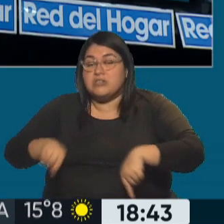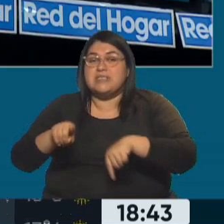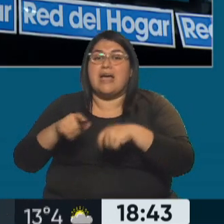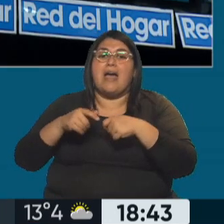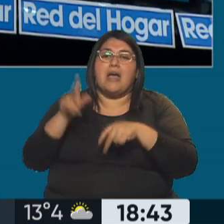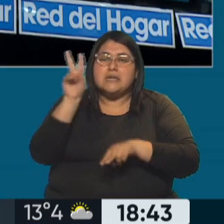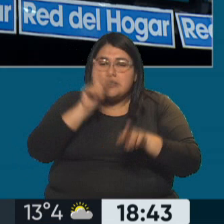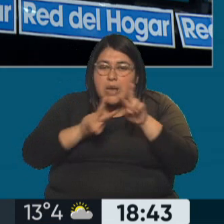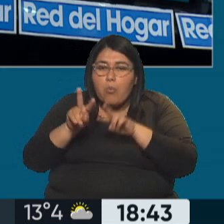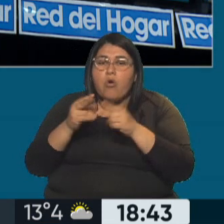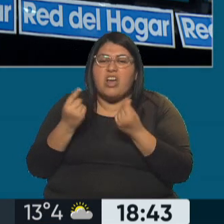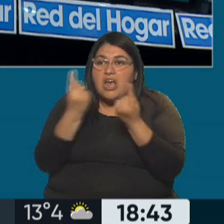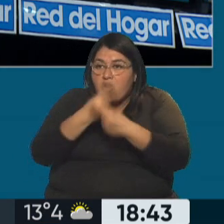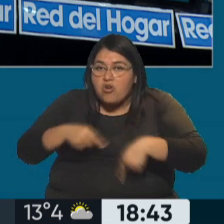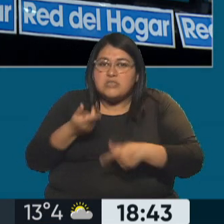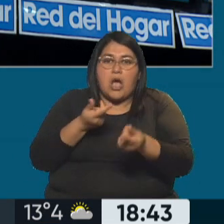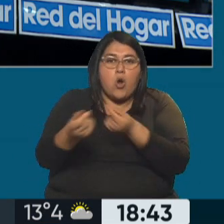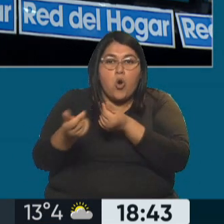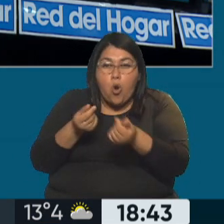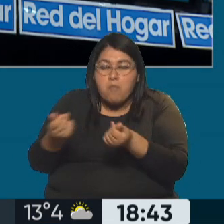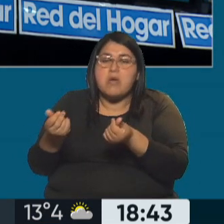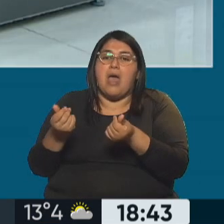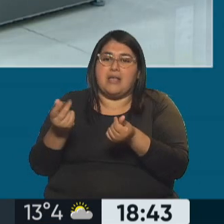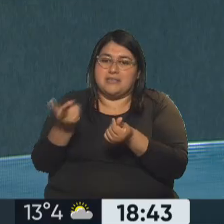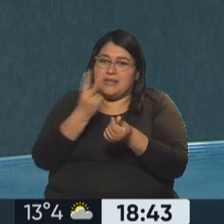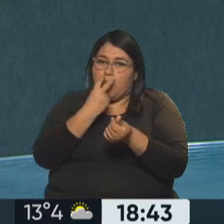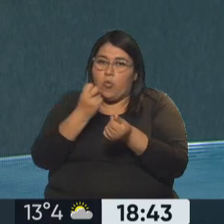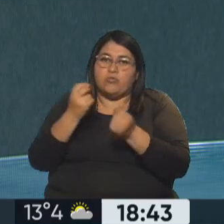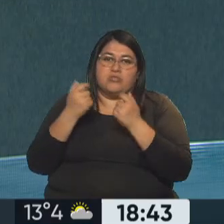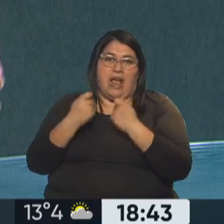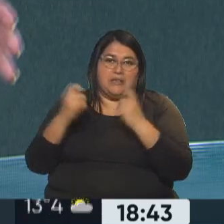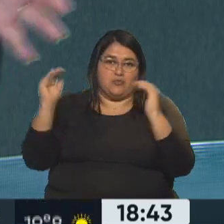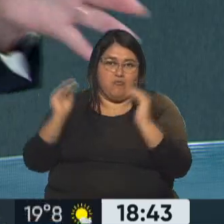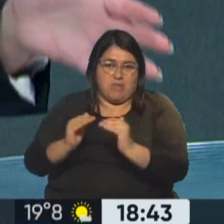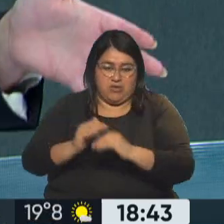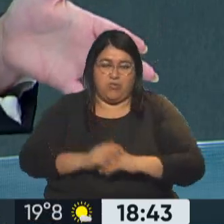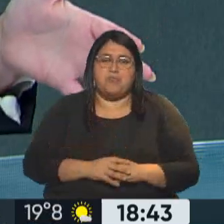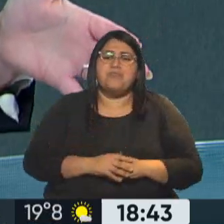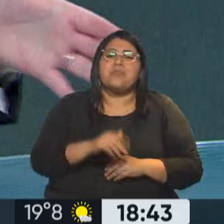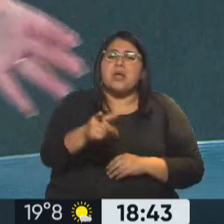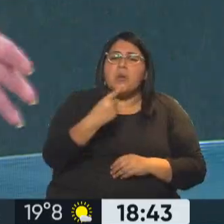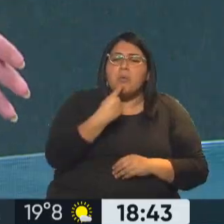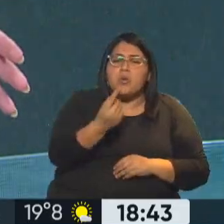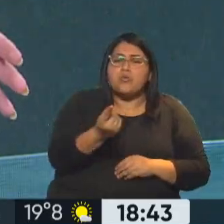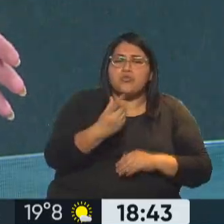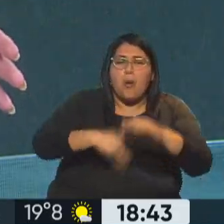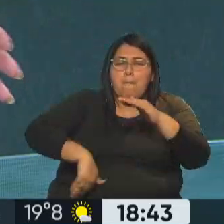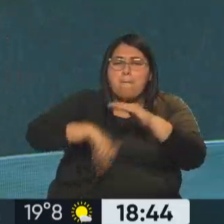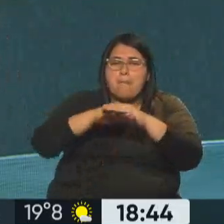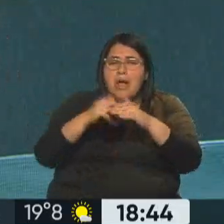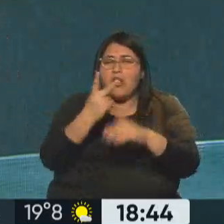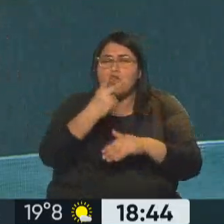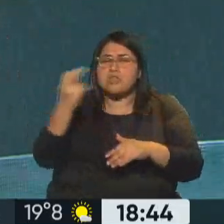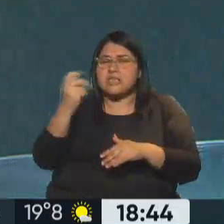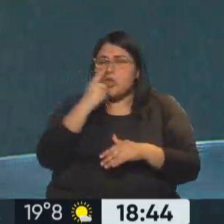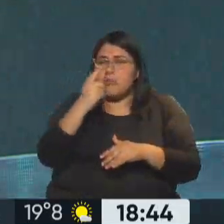se busque la compra de artefactos electrodomésticos de bajo consumo. ¿Y cómo se resuelve un poco ese tope que hay de 200.000 pesos